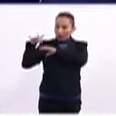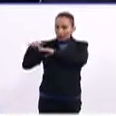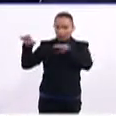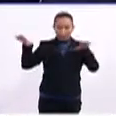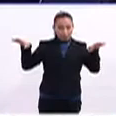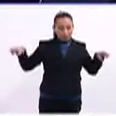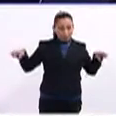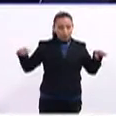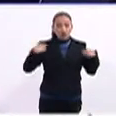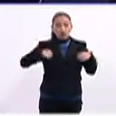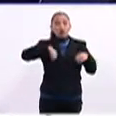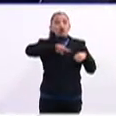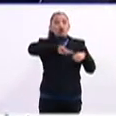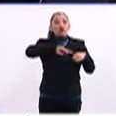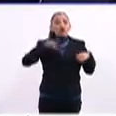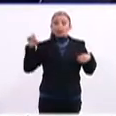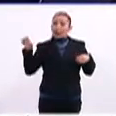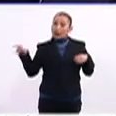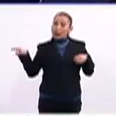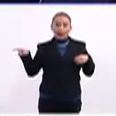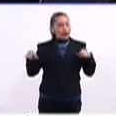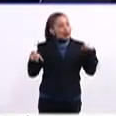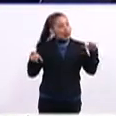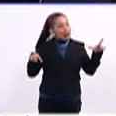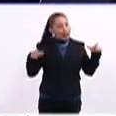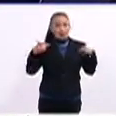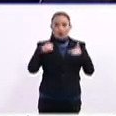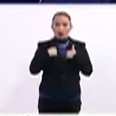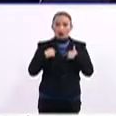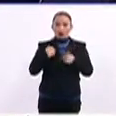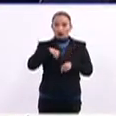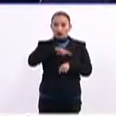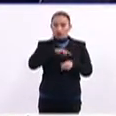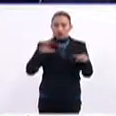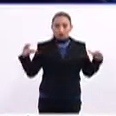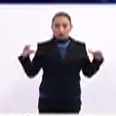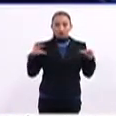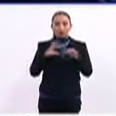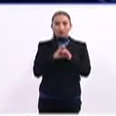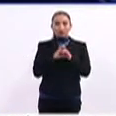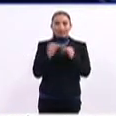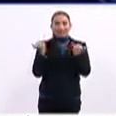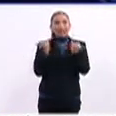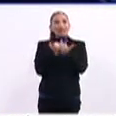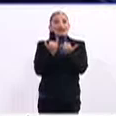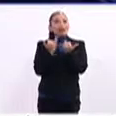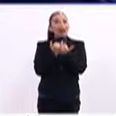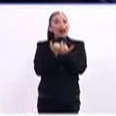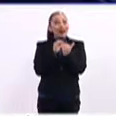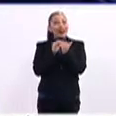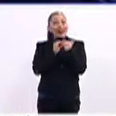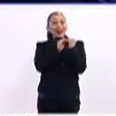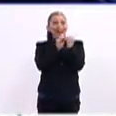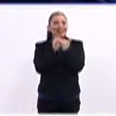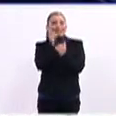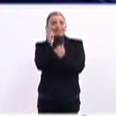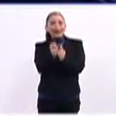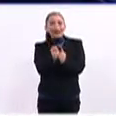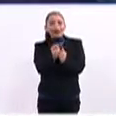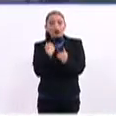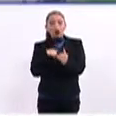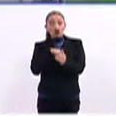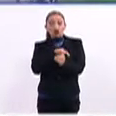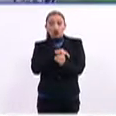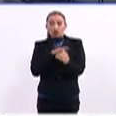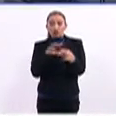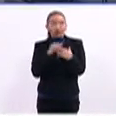se vuelve nosotros. Él y yo, nosotros. Y yo pienso que hablar de igualdad es conjugar en